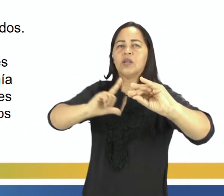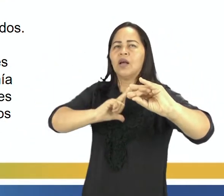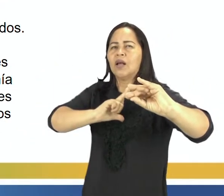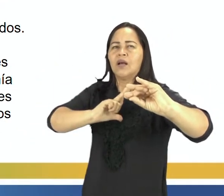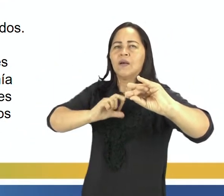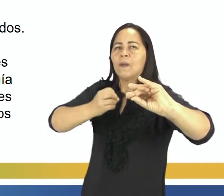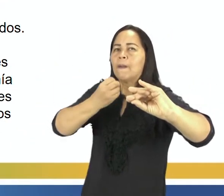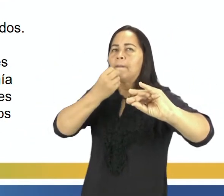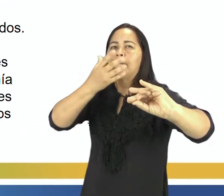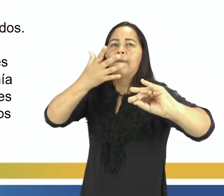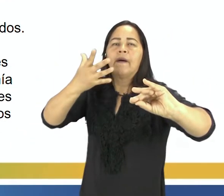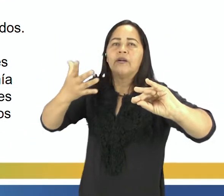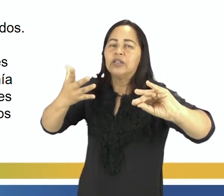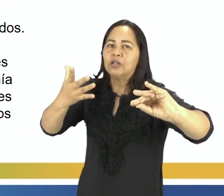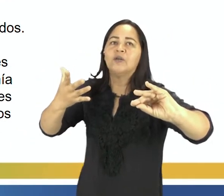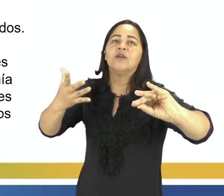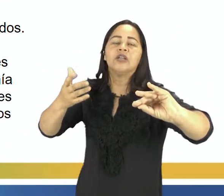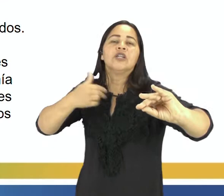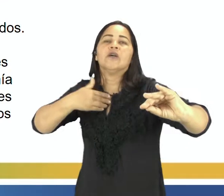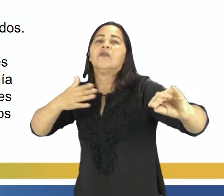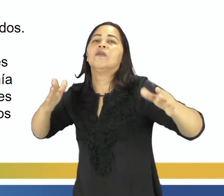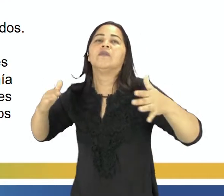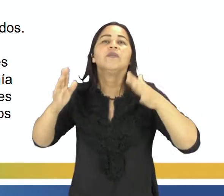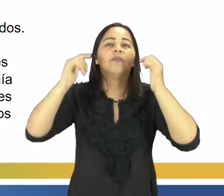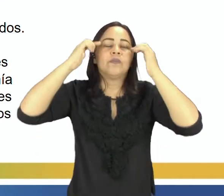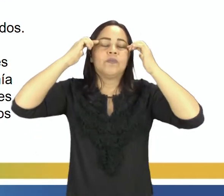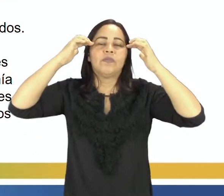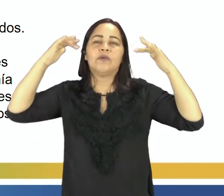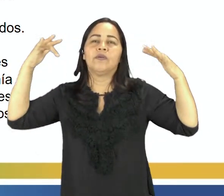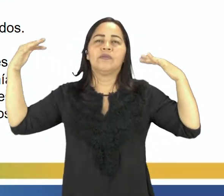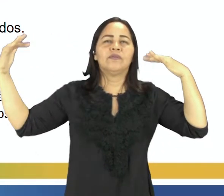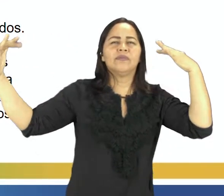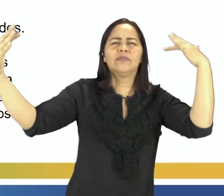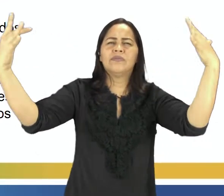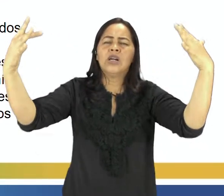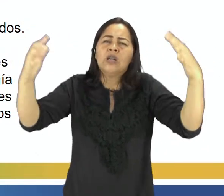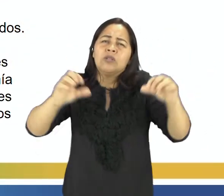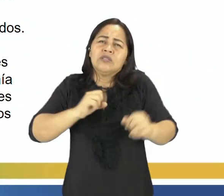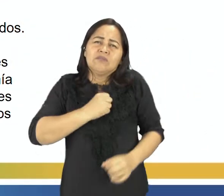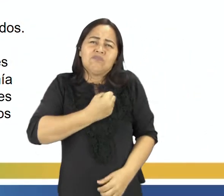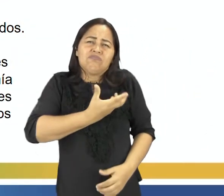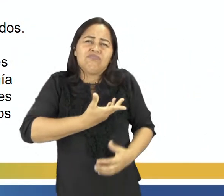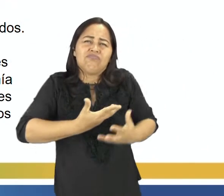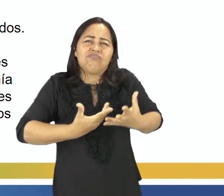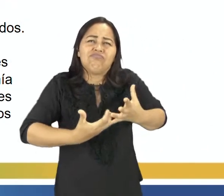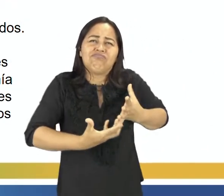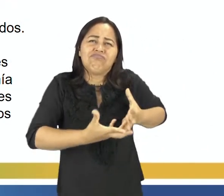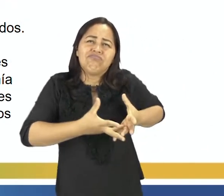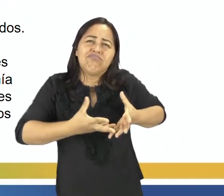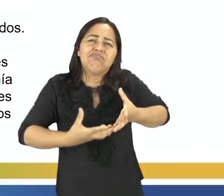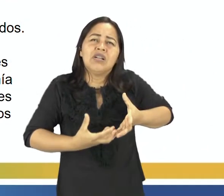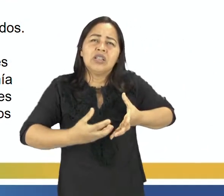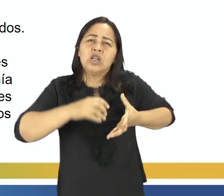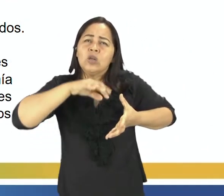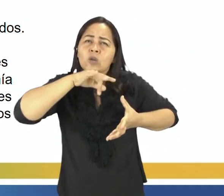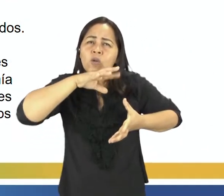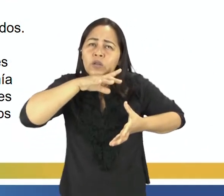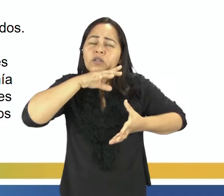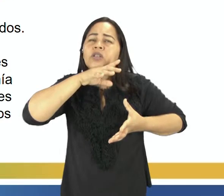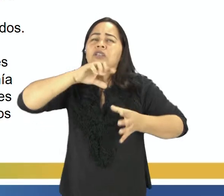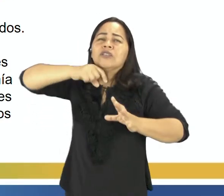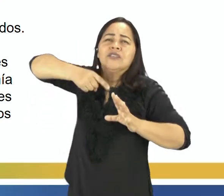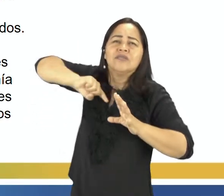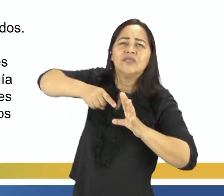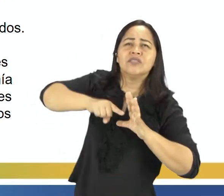como boca de lobo, yo me pierdo en reflexiones llenas de amargura y ensombrezco mi mente, en la infinita